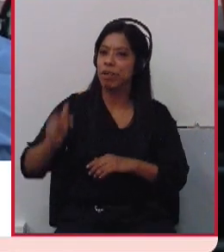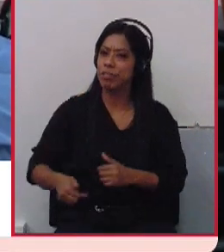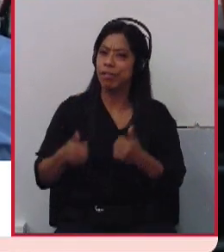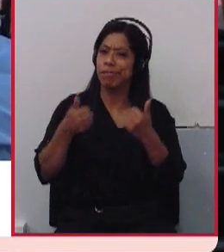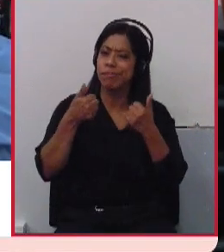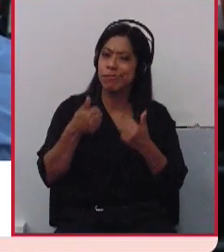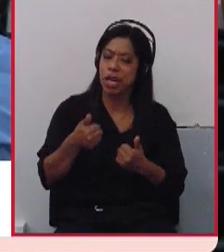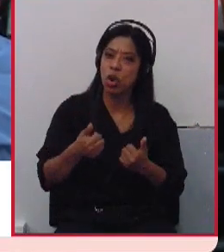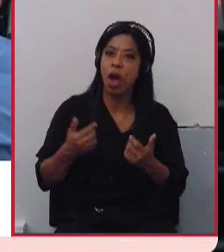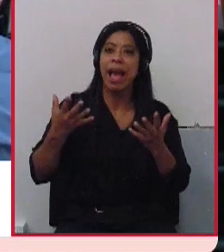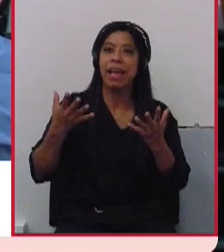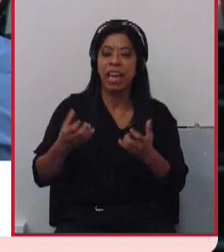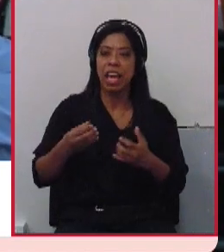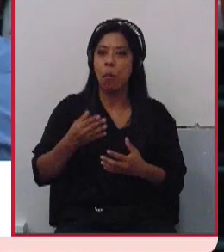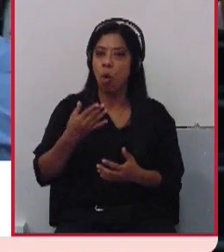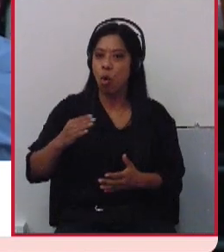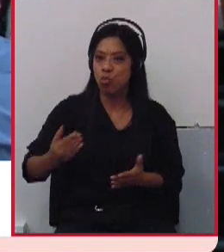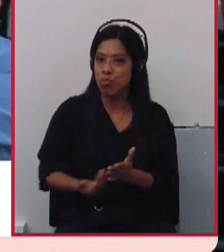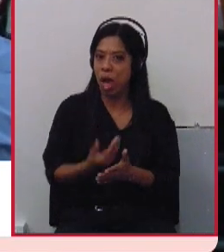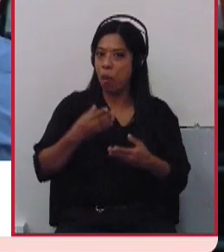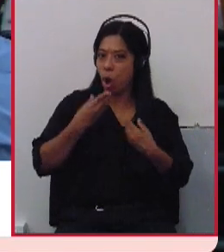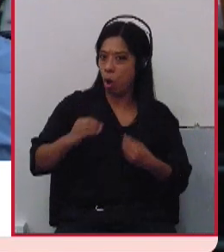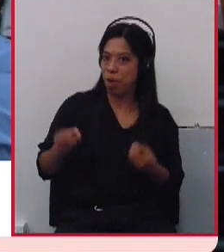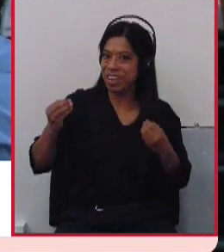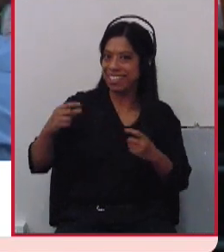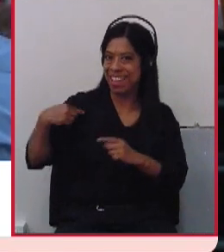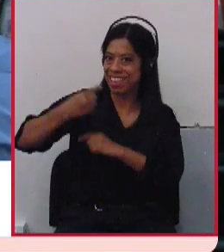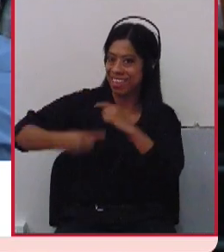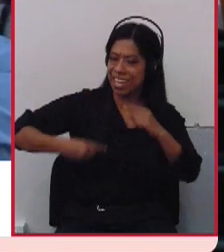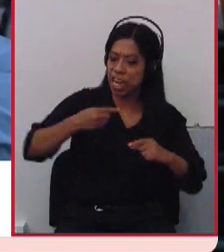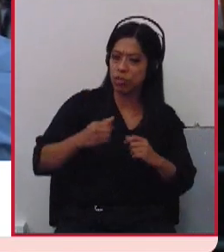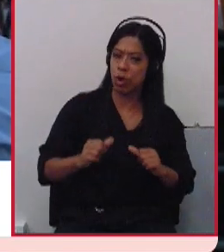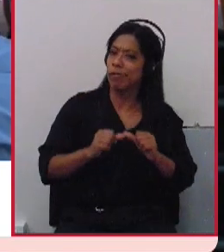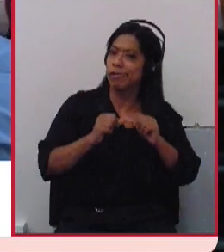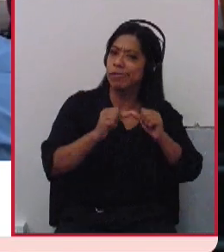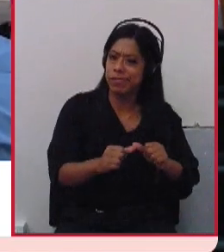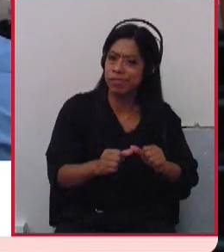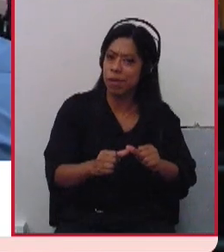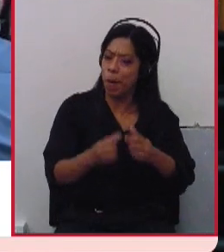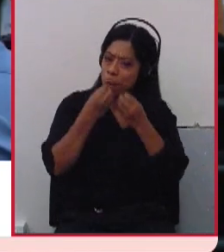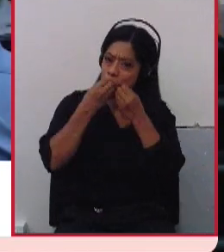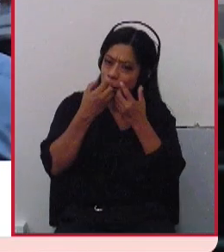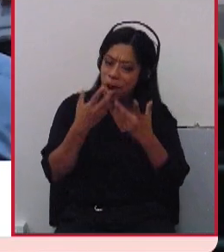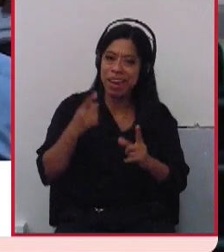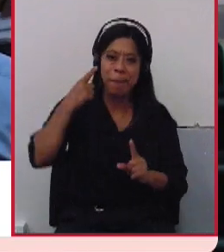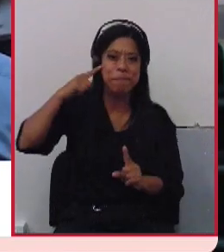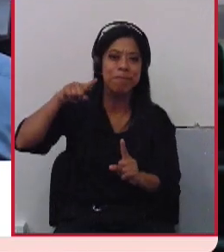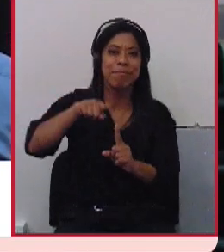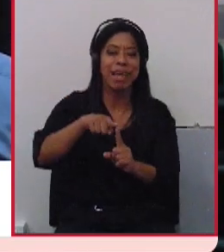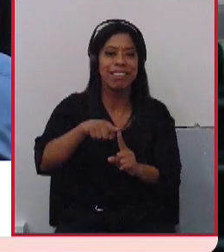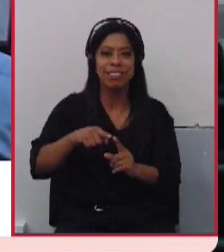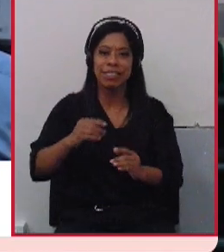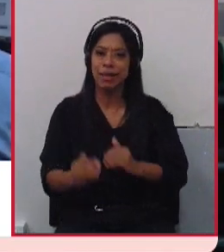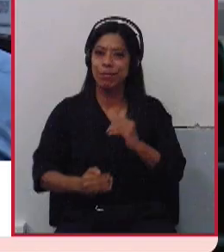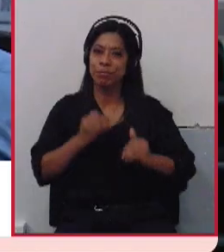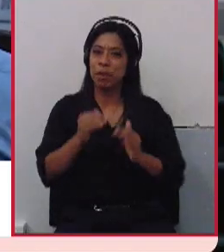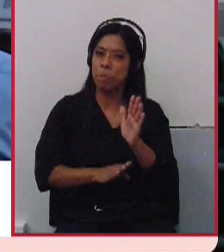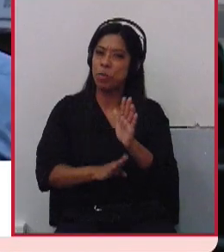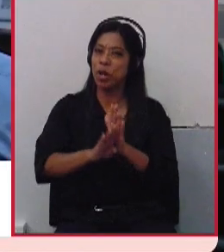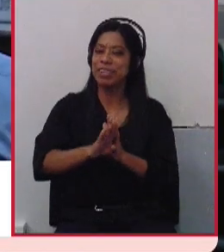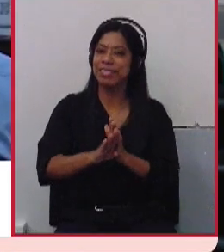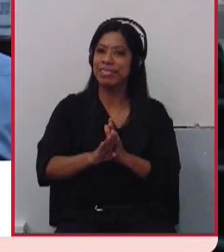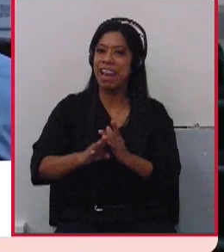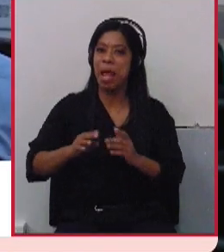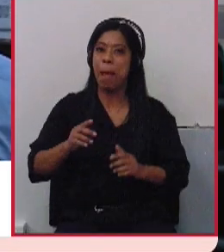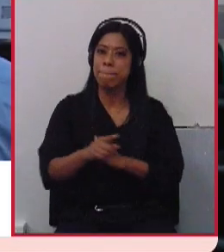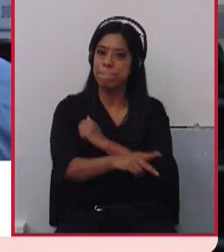Queremos que la nueva juventud, la nueva generación siga adelante con buenas metas de progresar adelante, sacar